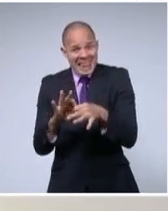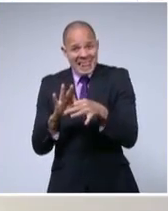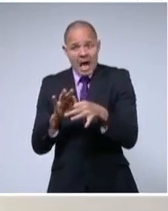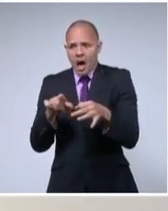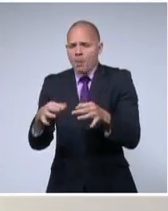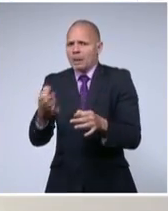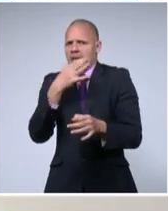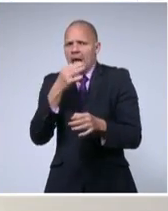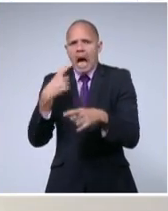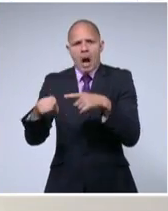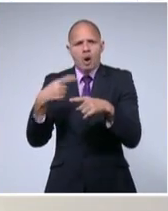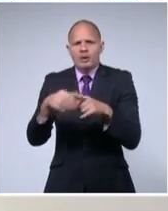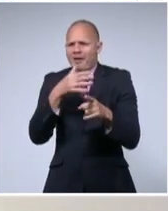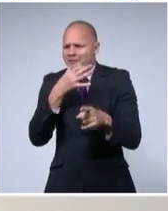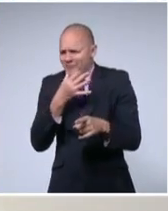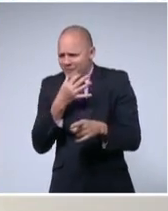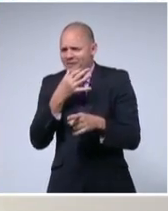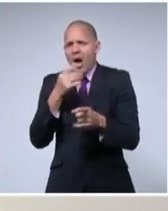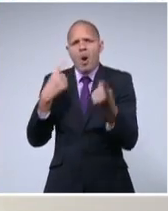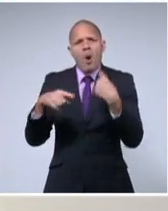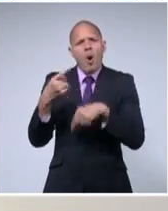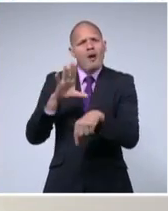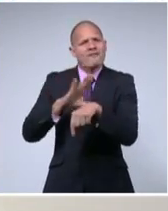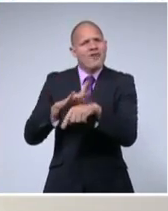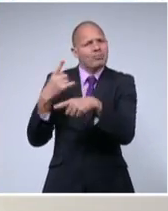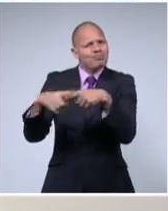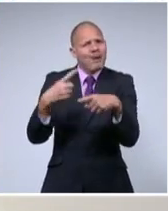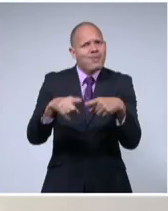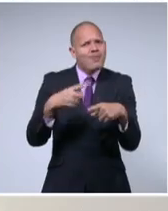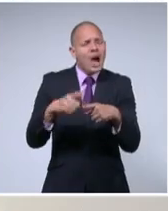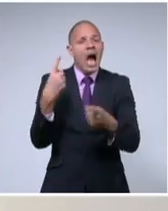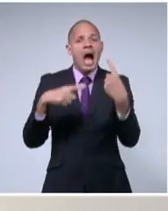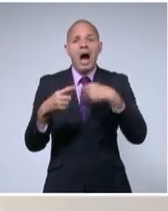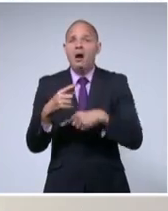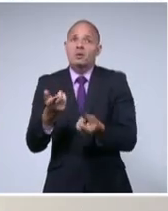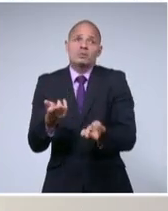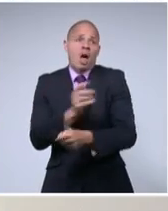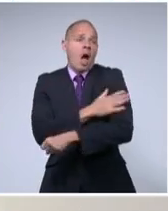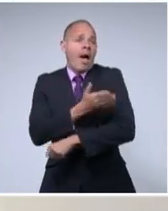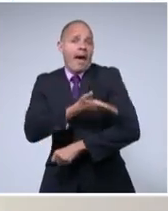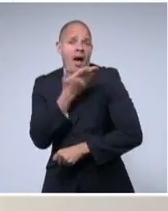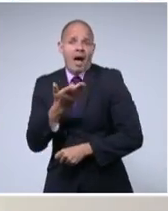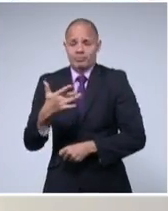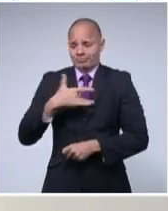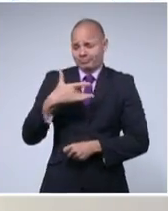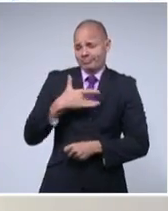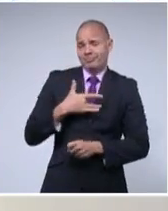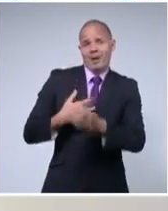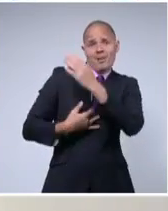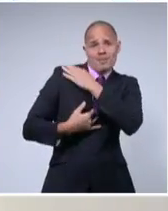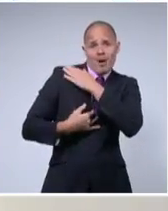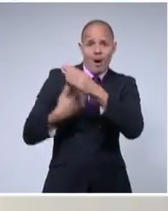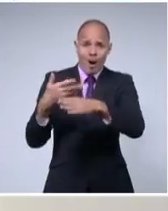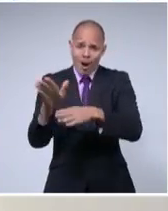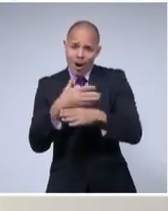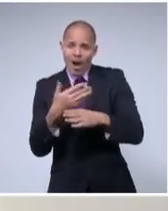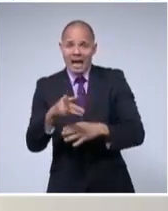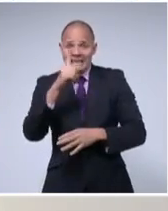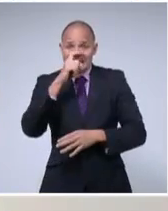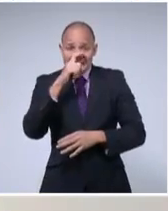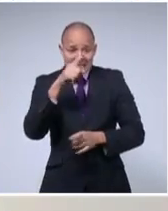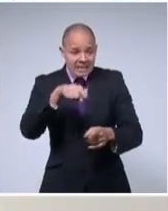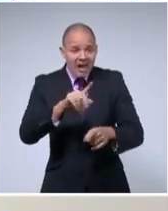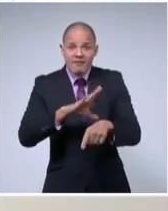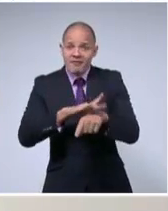incluidos adultos mayores y personas bajo el lamentable estigma de ser grupos de riesgo. Nuestros niños enfermos no